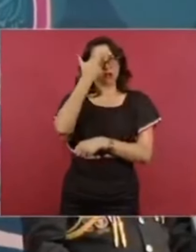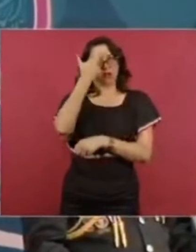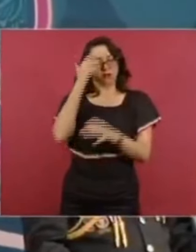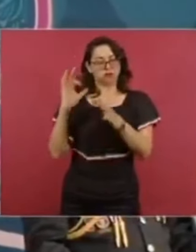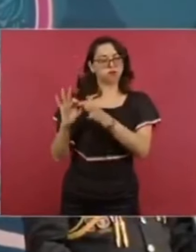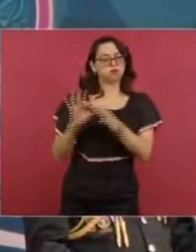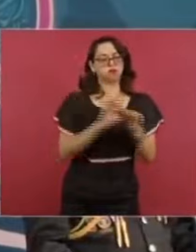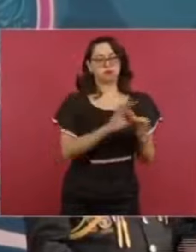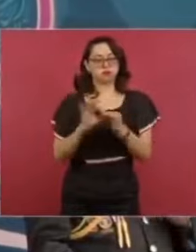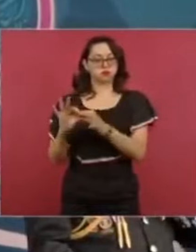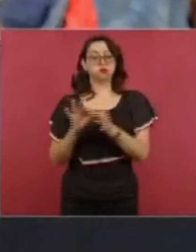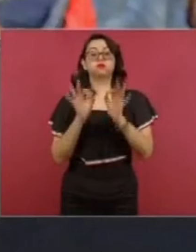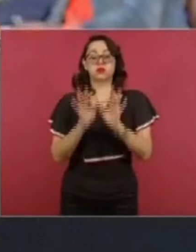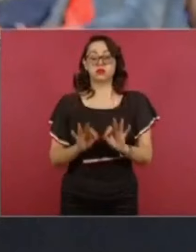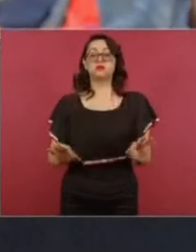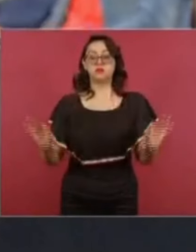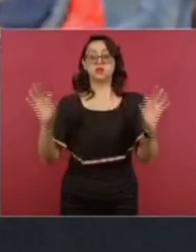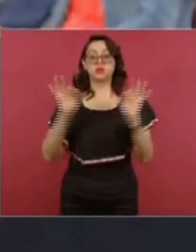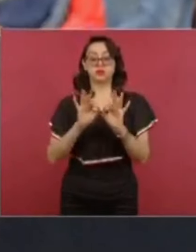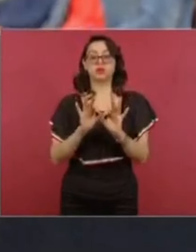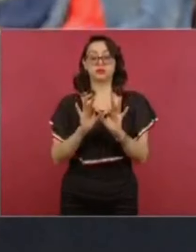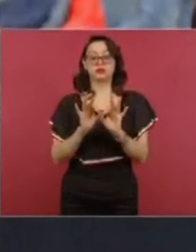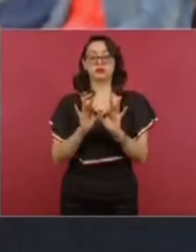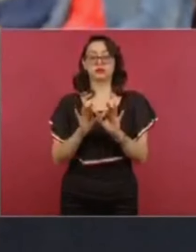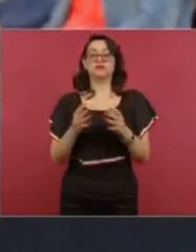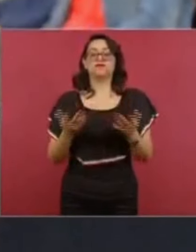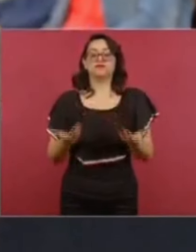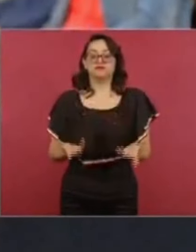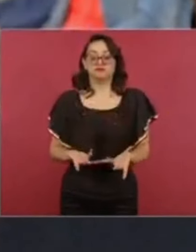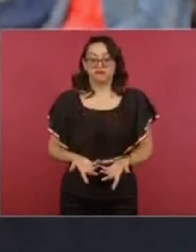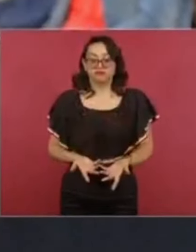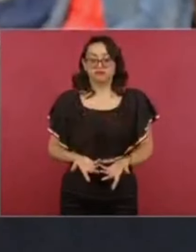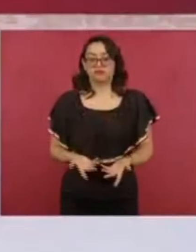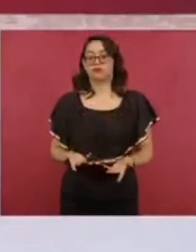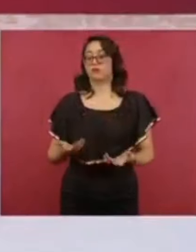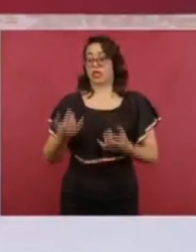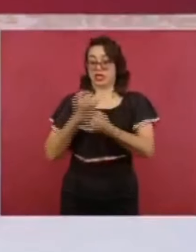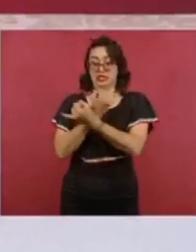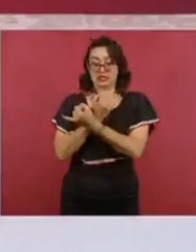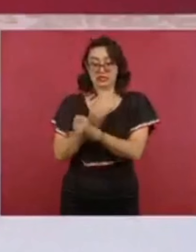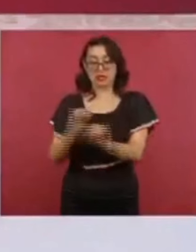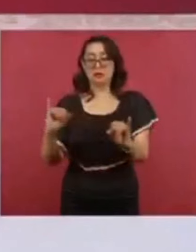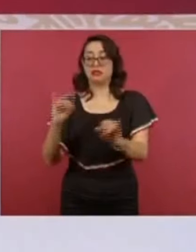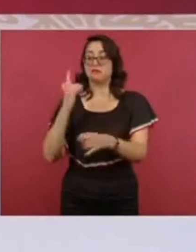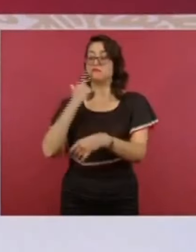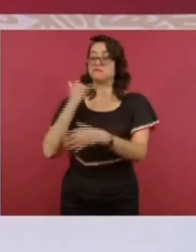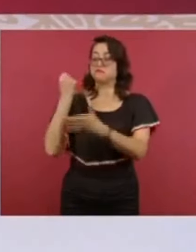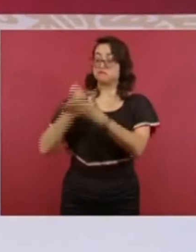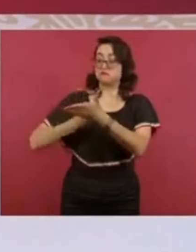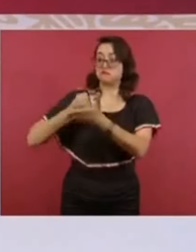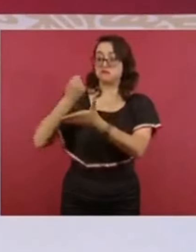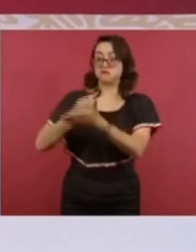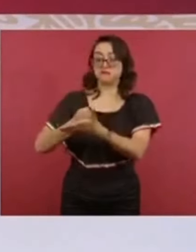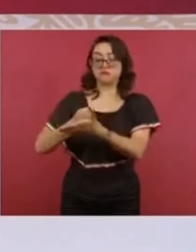que para conservar la independencia lograda se requería de fuerzas armadas